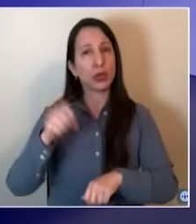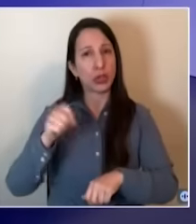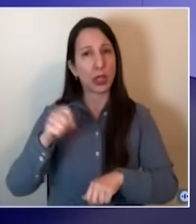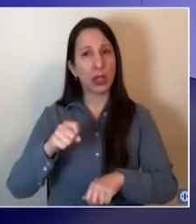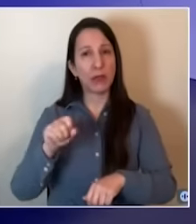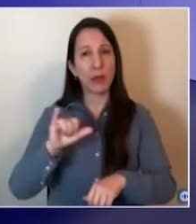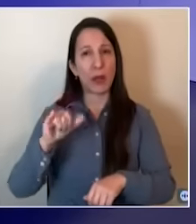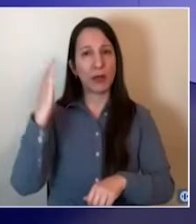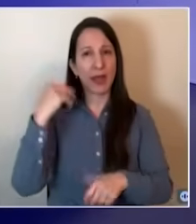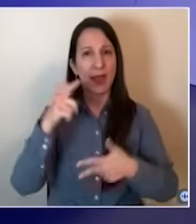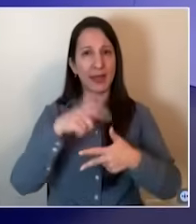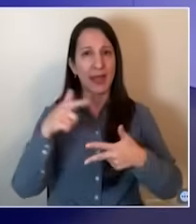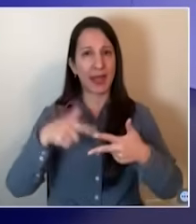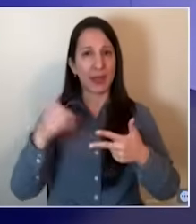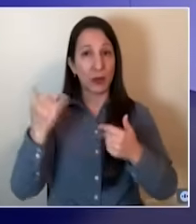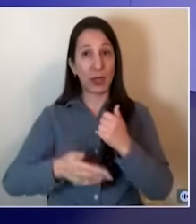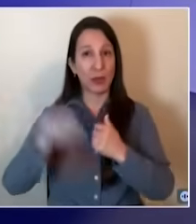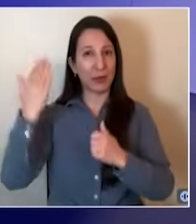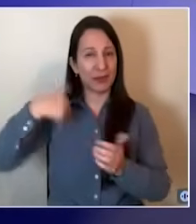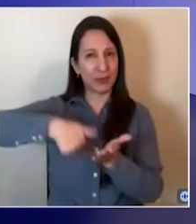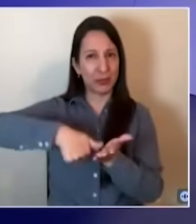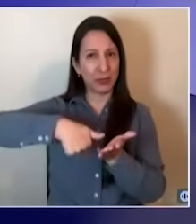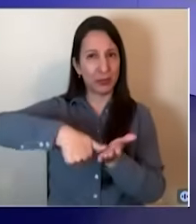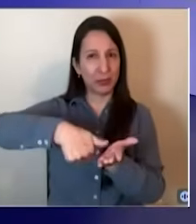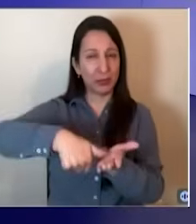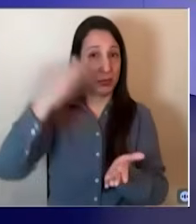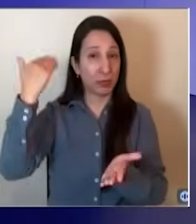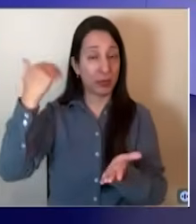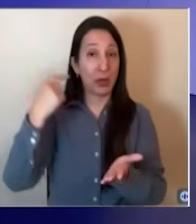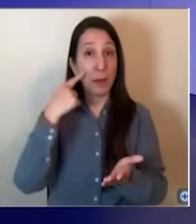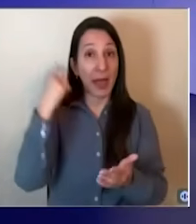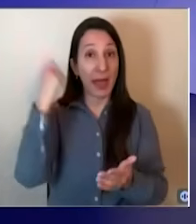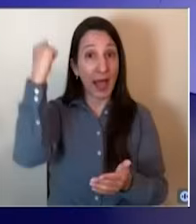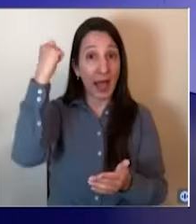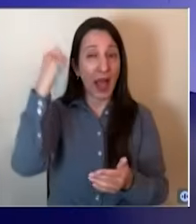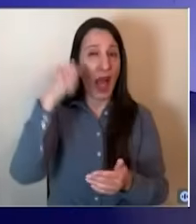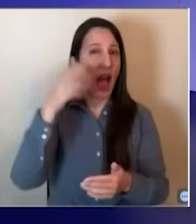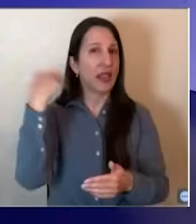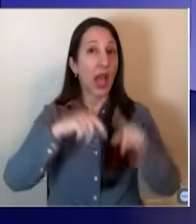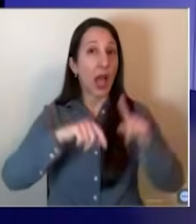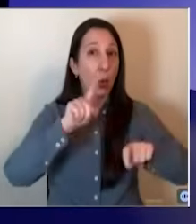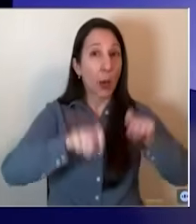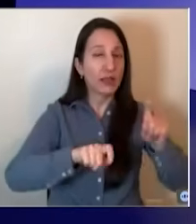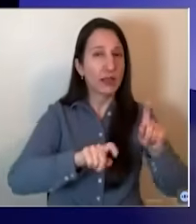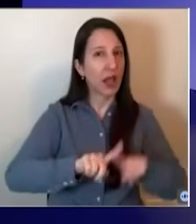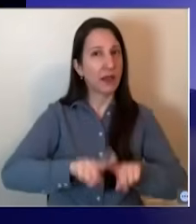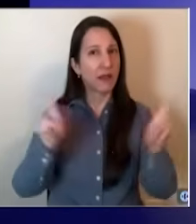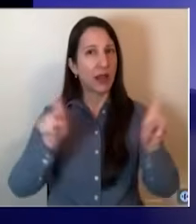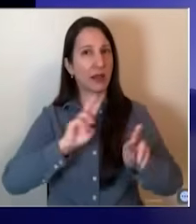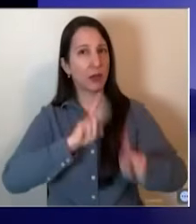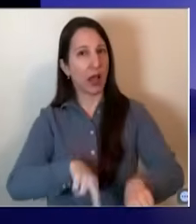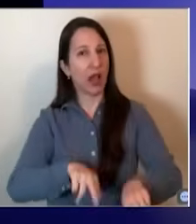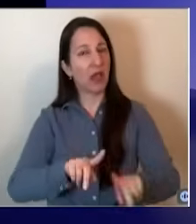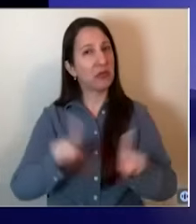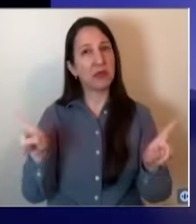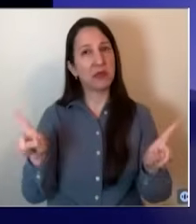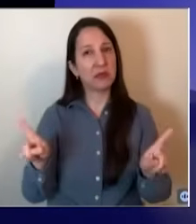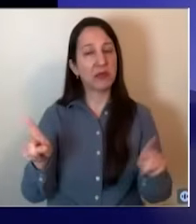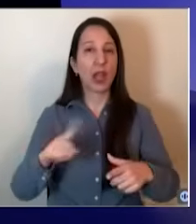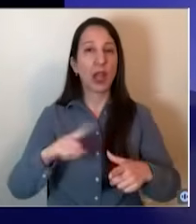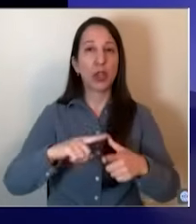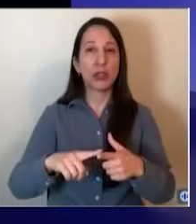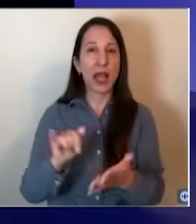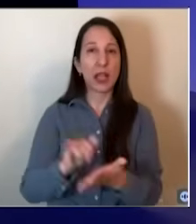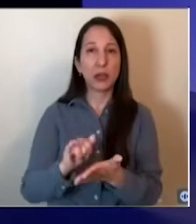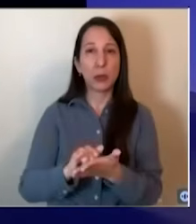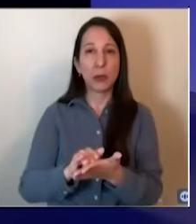últimas elecciones, correcto, que si uno ve quiénes ganaron, no marcaban en las encuestas, exacto, como líderes. Entonces, eso me parece que